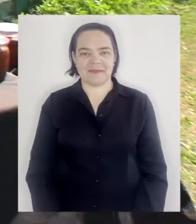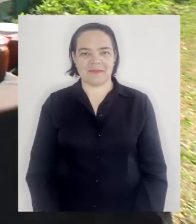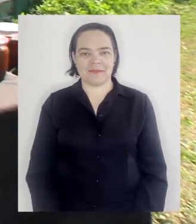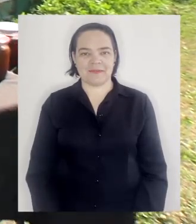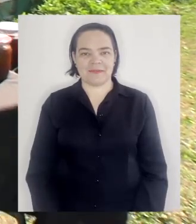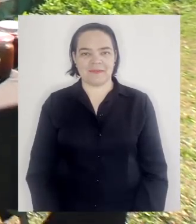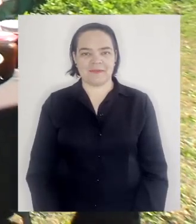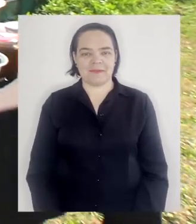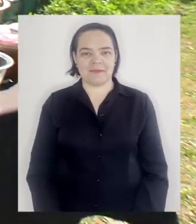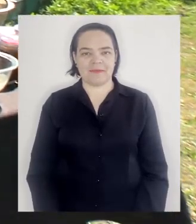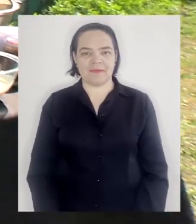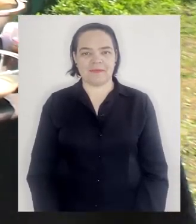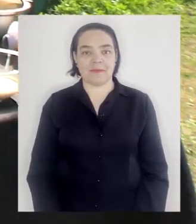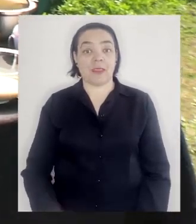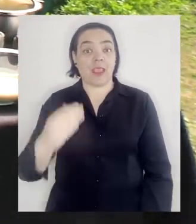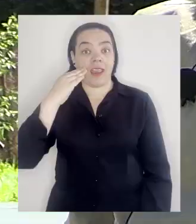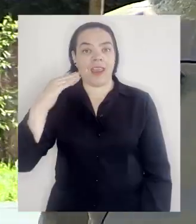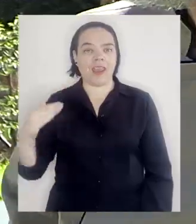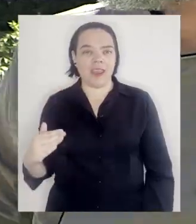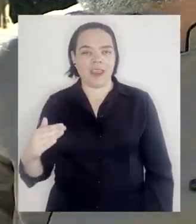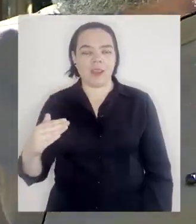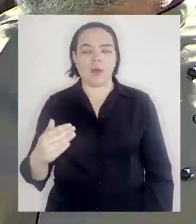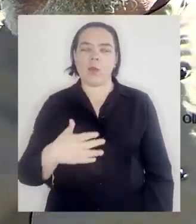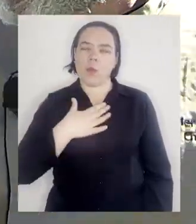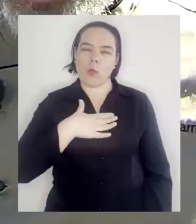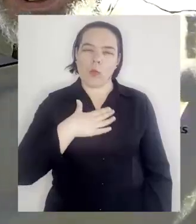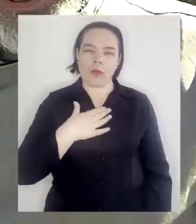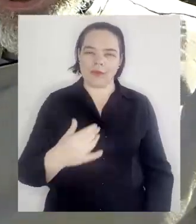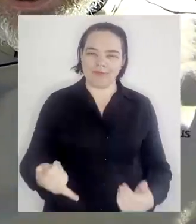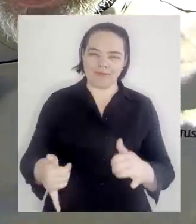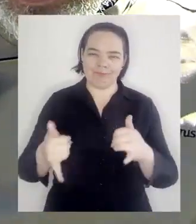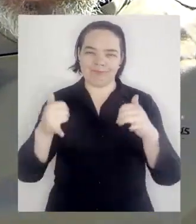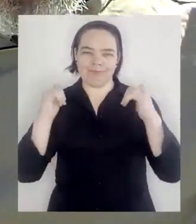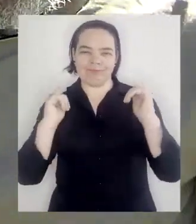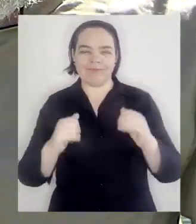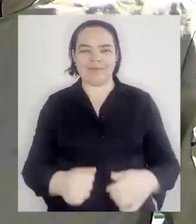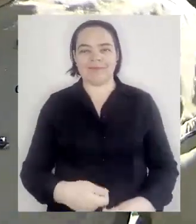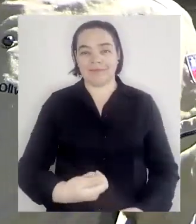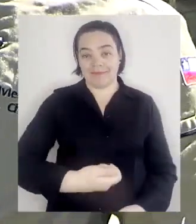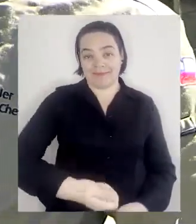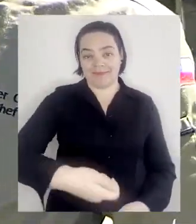Es lo que le gusta a los niños. Sí, jugar, entretenerse. Eso.